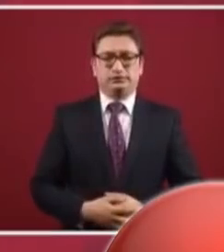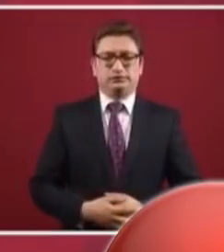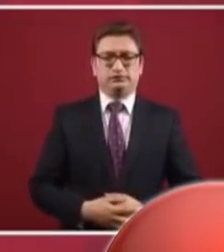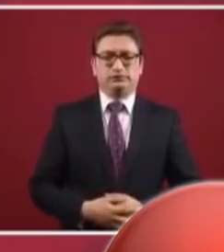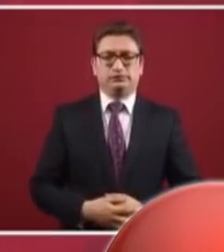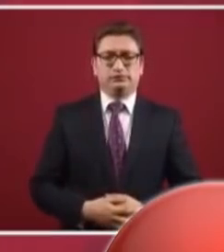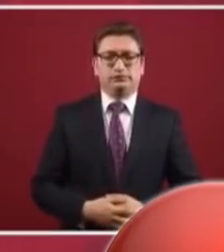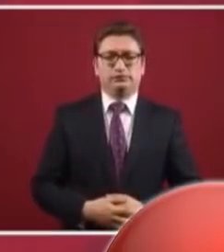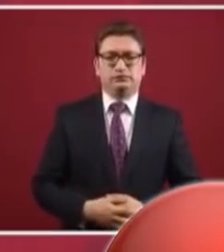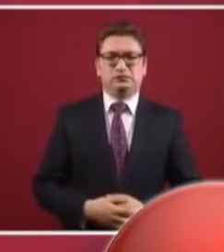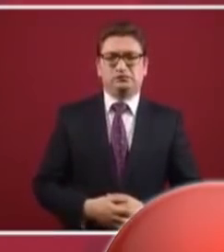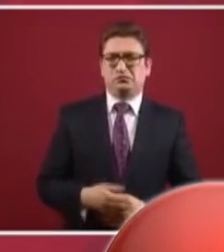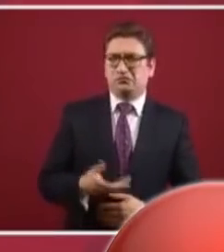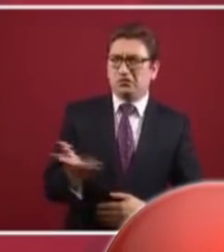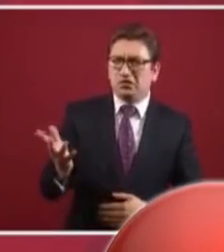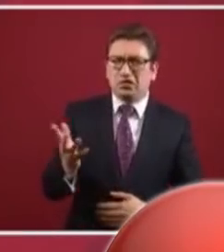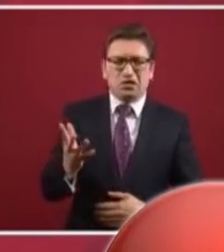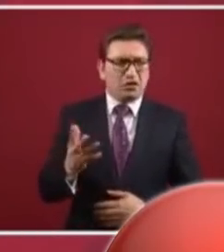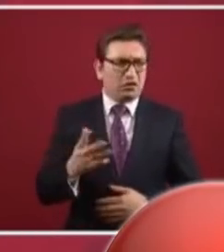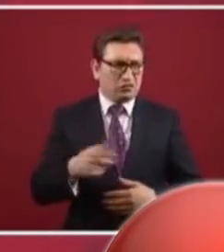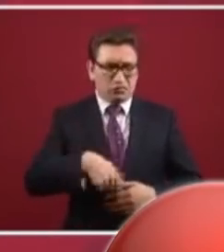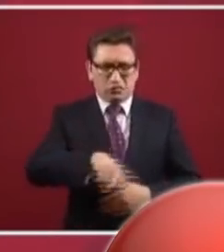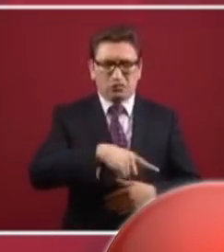Nunca se hizo nada por los jóvenes.